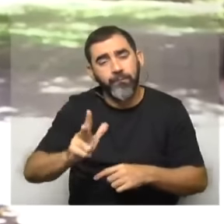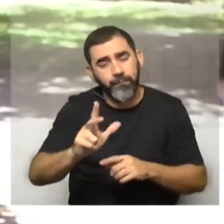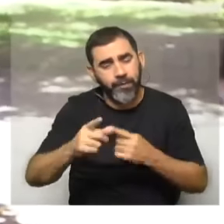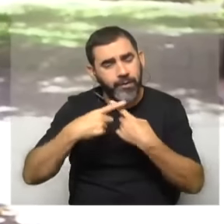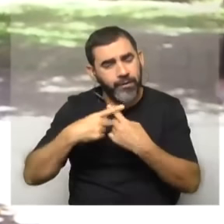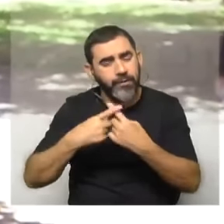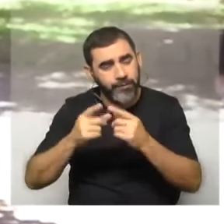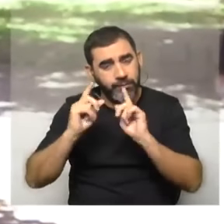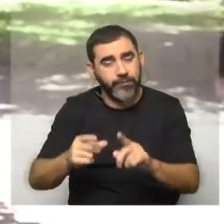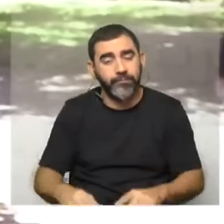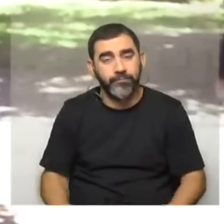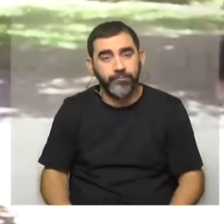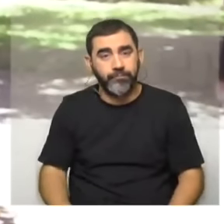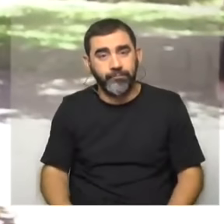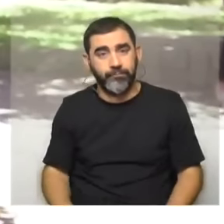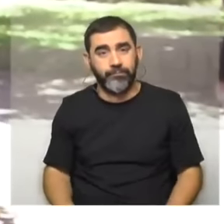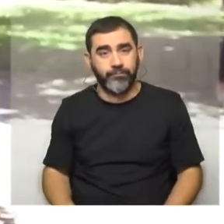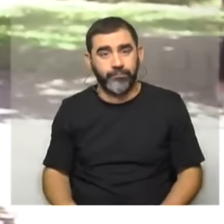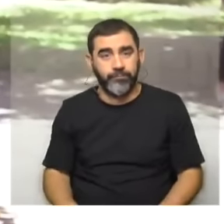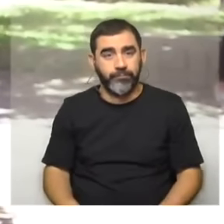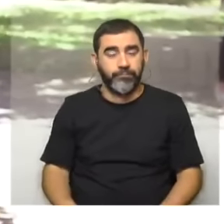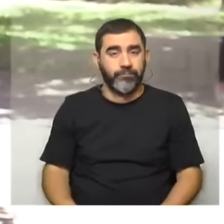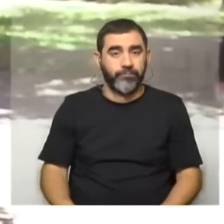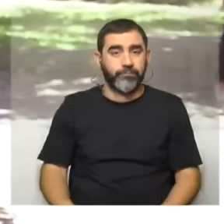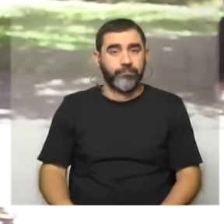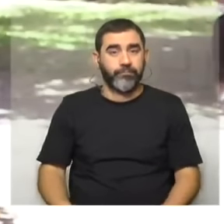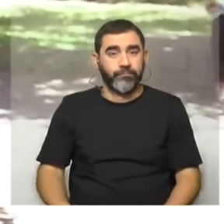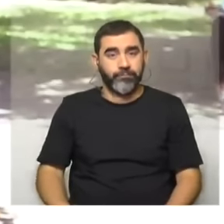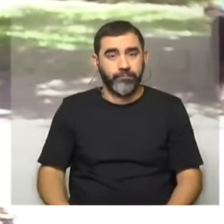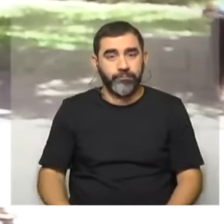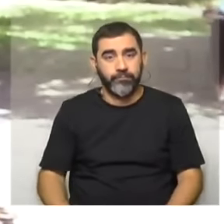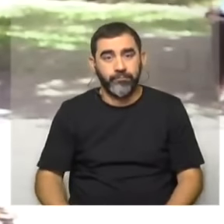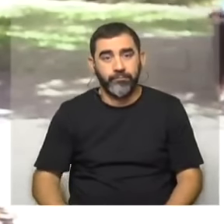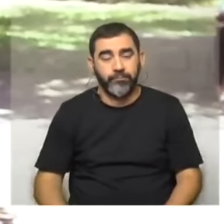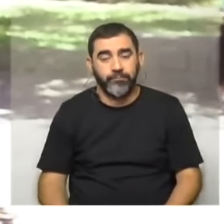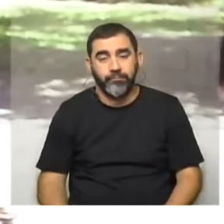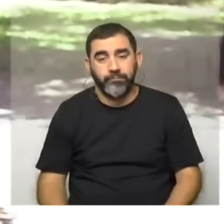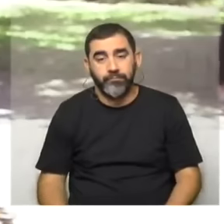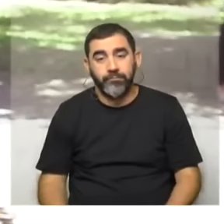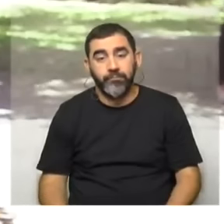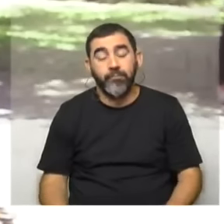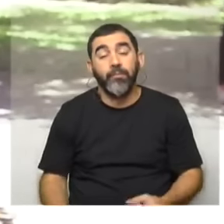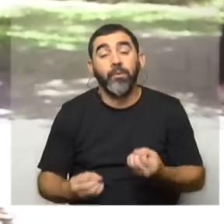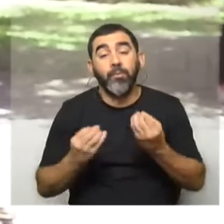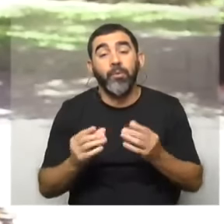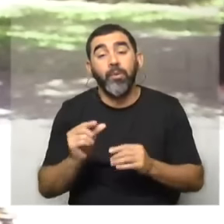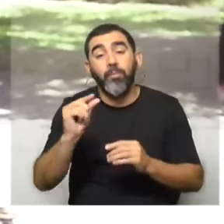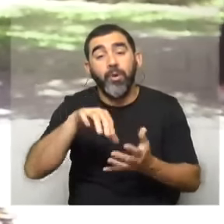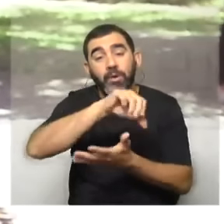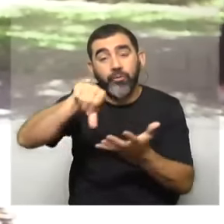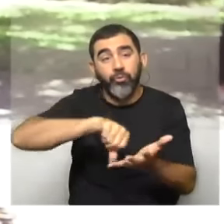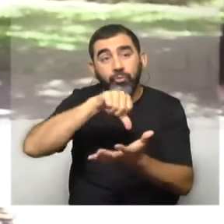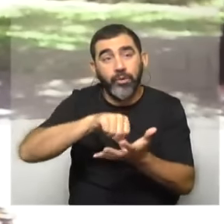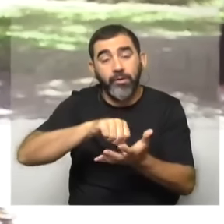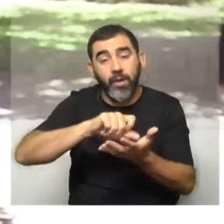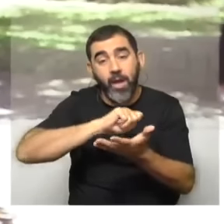digamos eh en en el círculo por qué Porque lo que decimos muy pocas ciudades tienen un